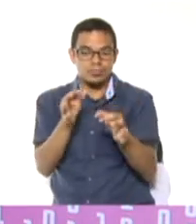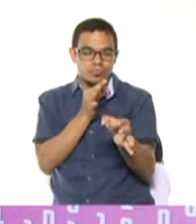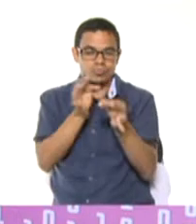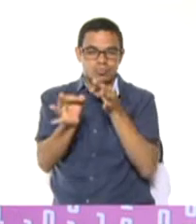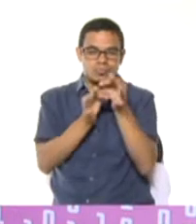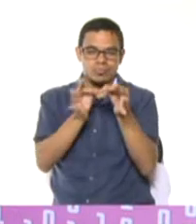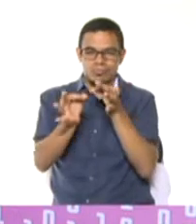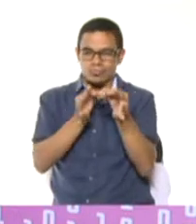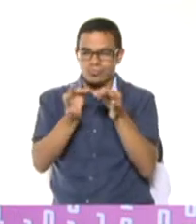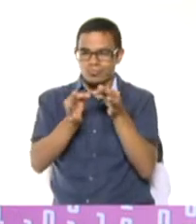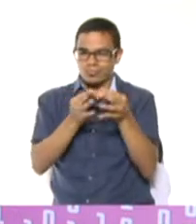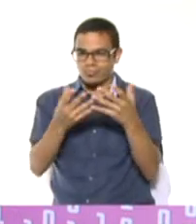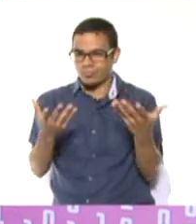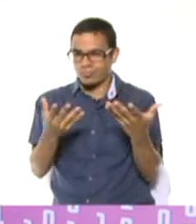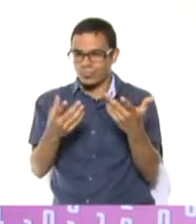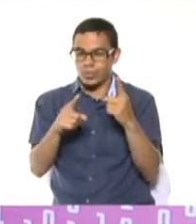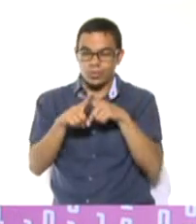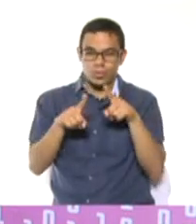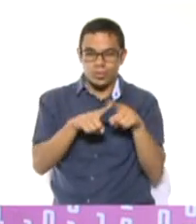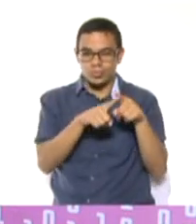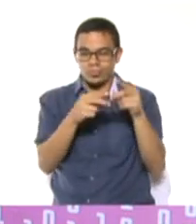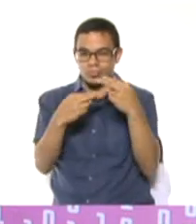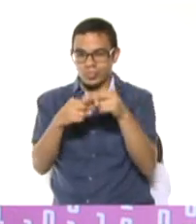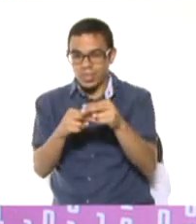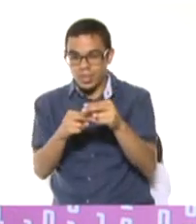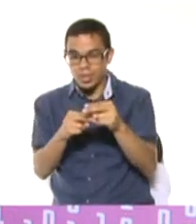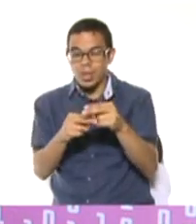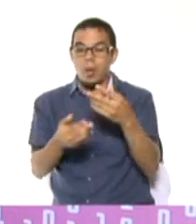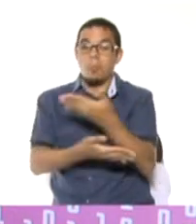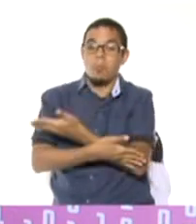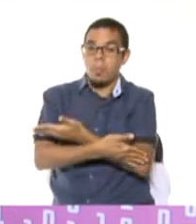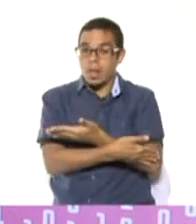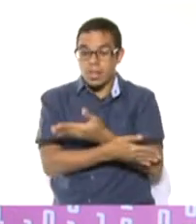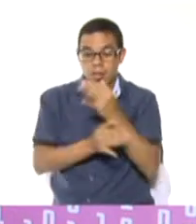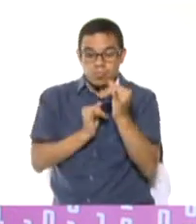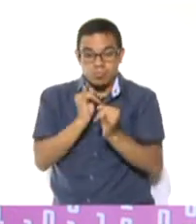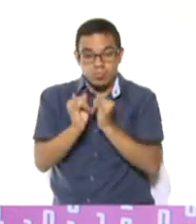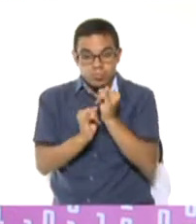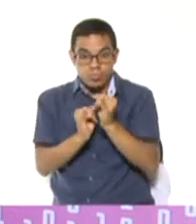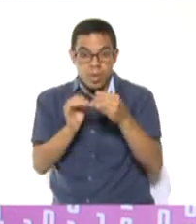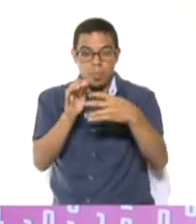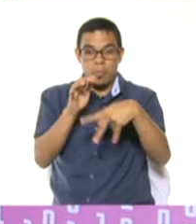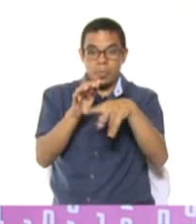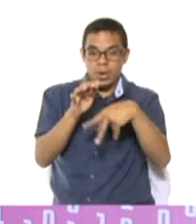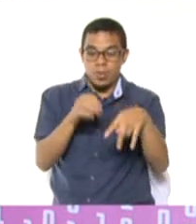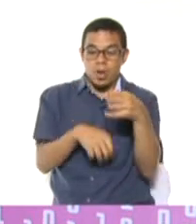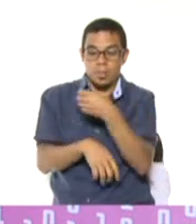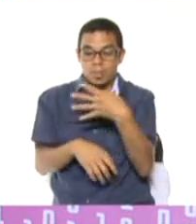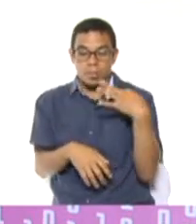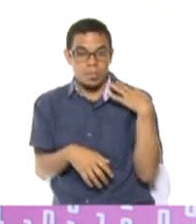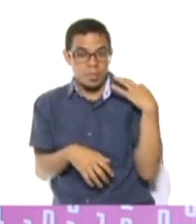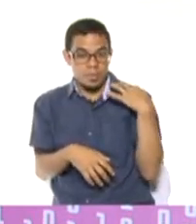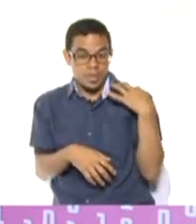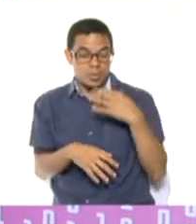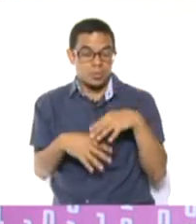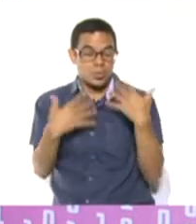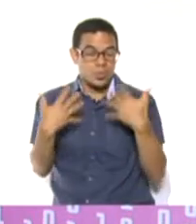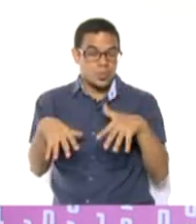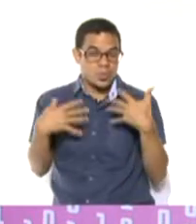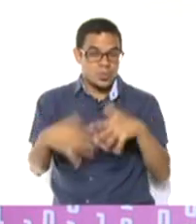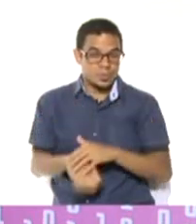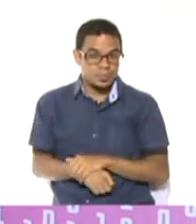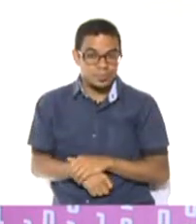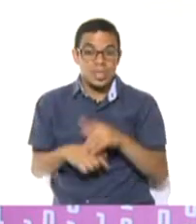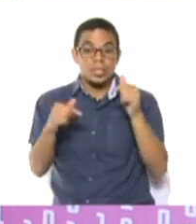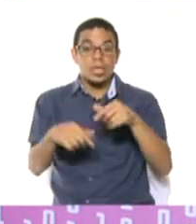distintos niveles de educación: maternal, preescolar, primaria y la modalidad de educación especial. Así que en